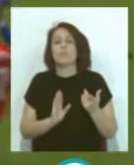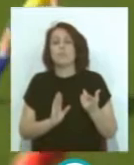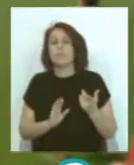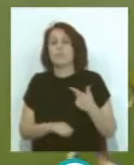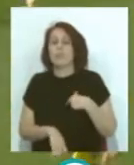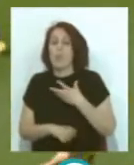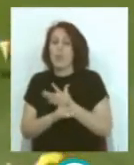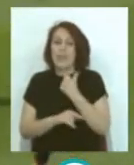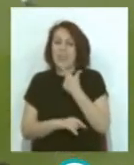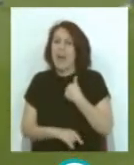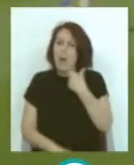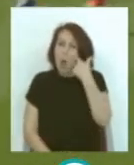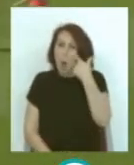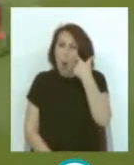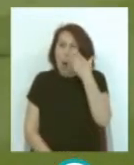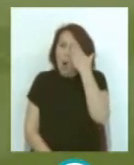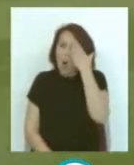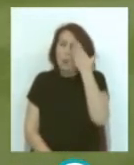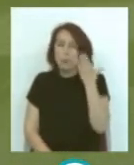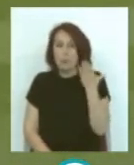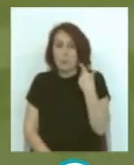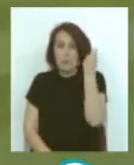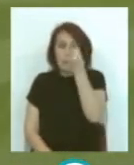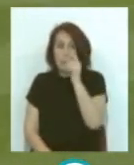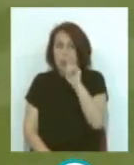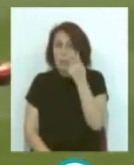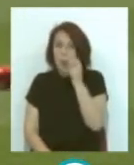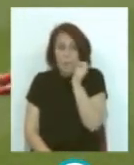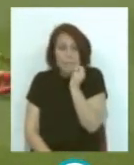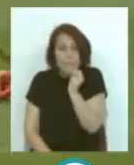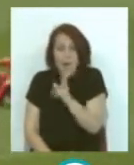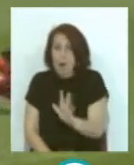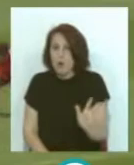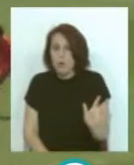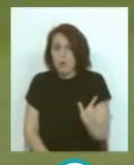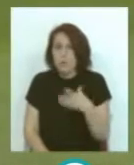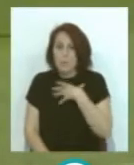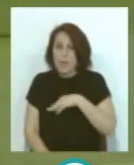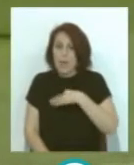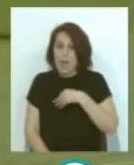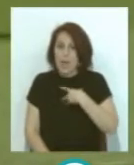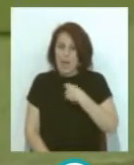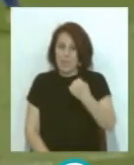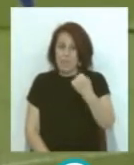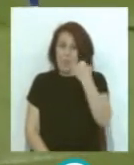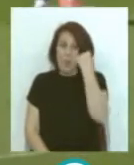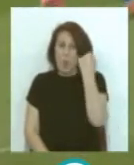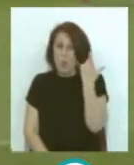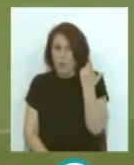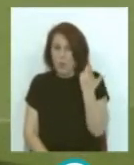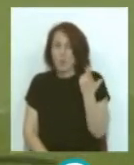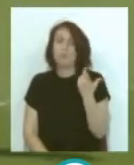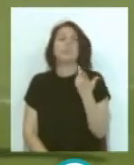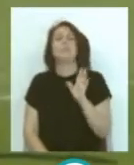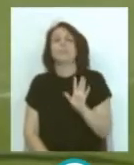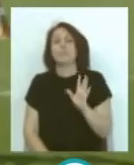y el jugador decía, mi ojo, teníamos, o sea, pensamos primero en lo peor, que podía haber sido el golpe en el ojo,